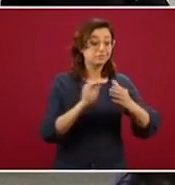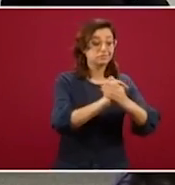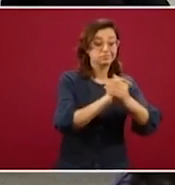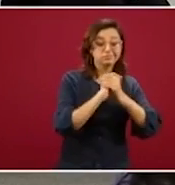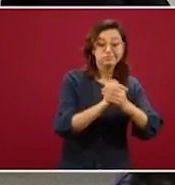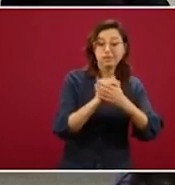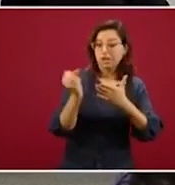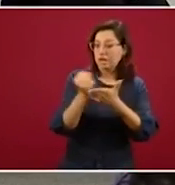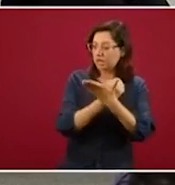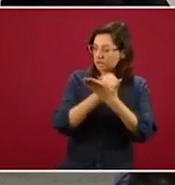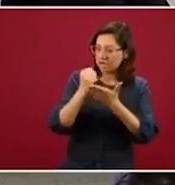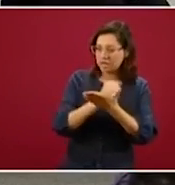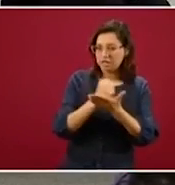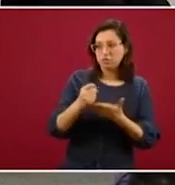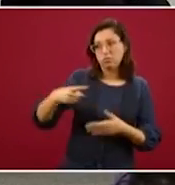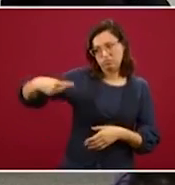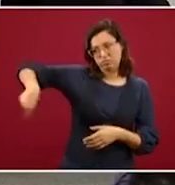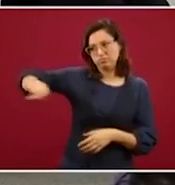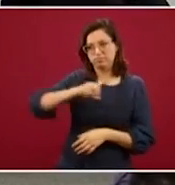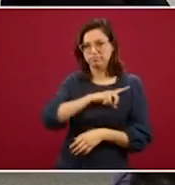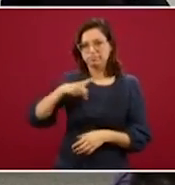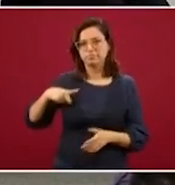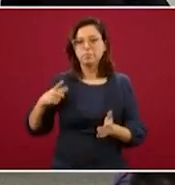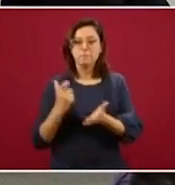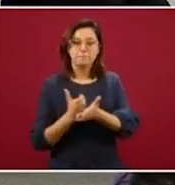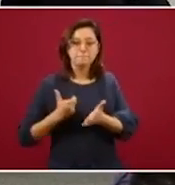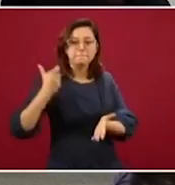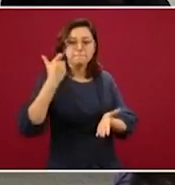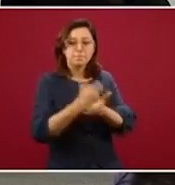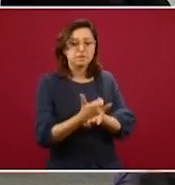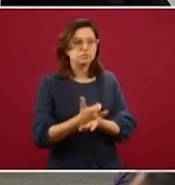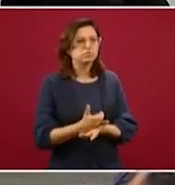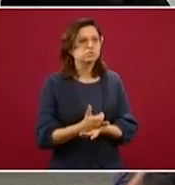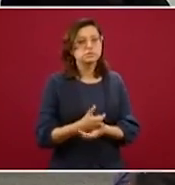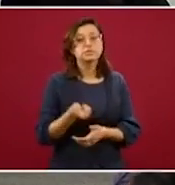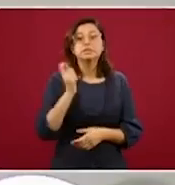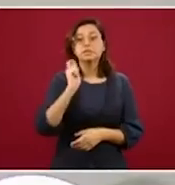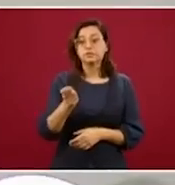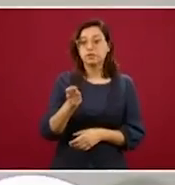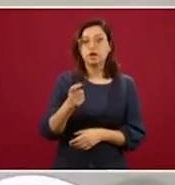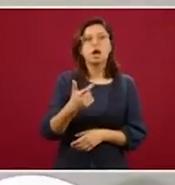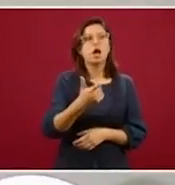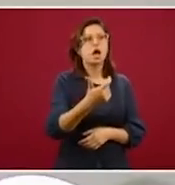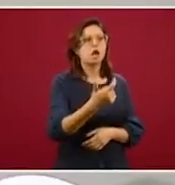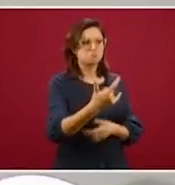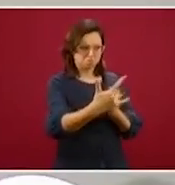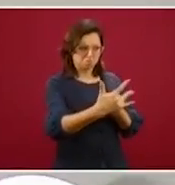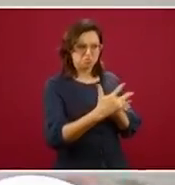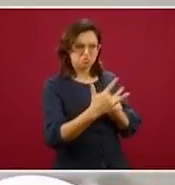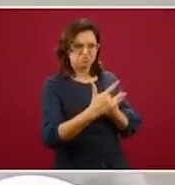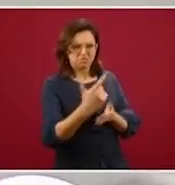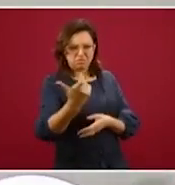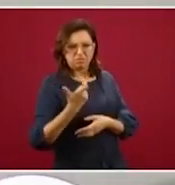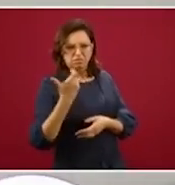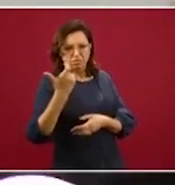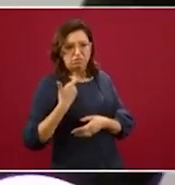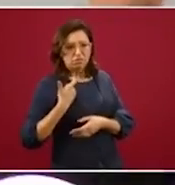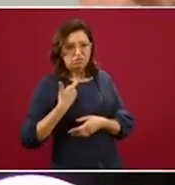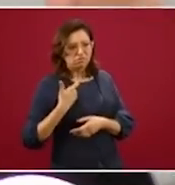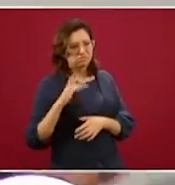crédito, es decir, quiero que me apoyes, pero con un crédito para que